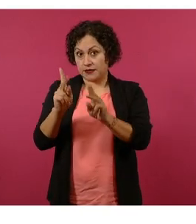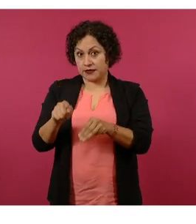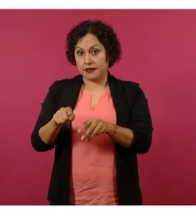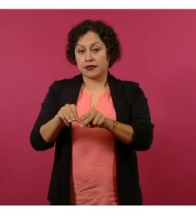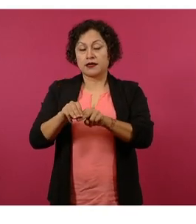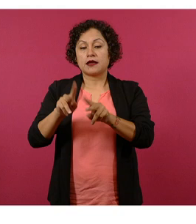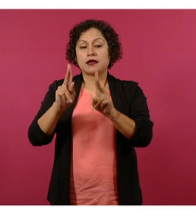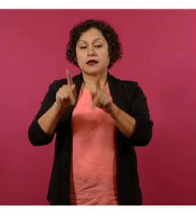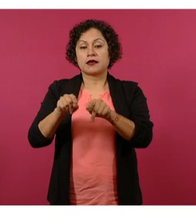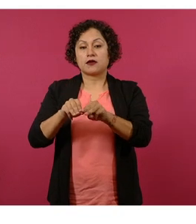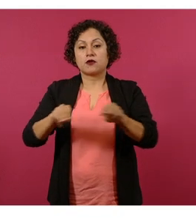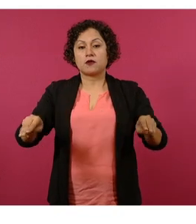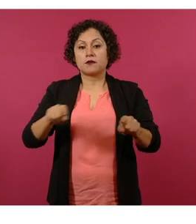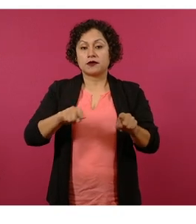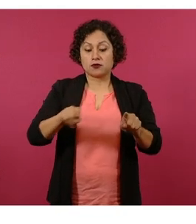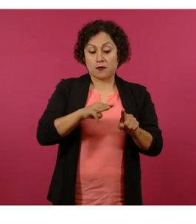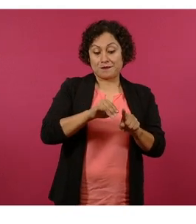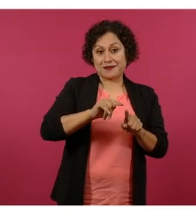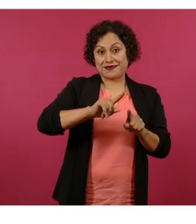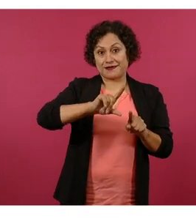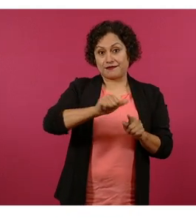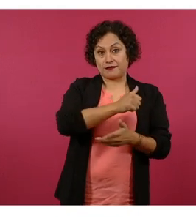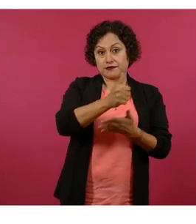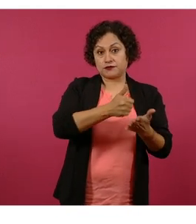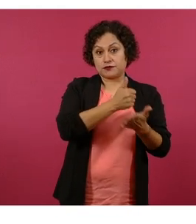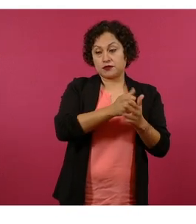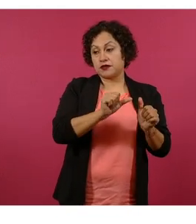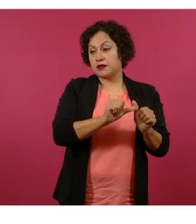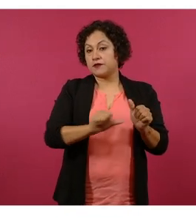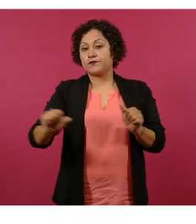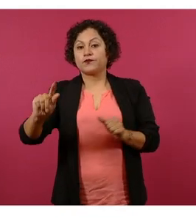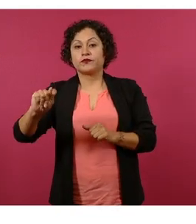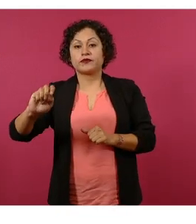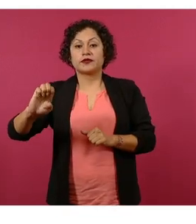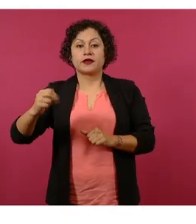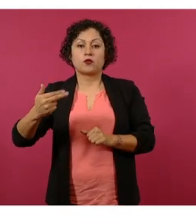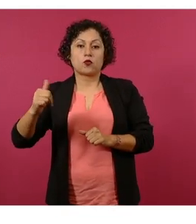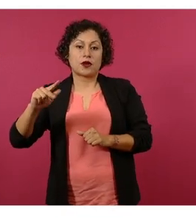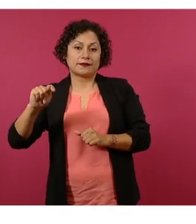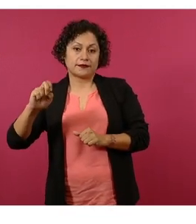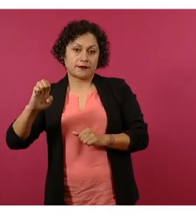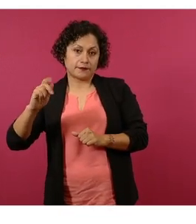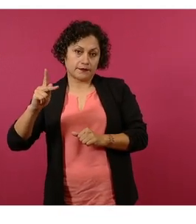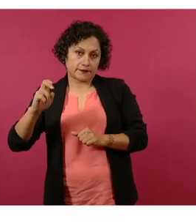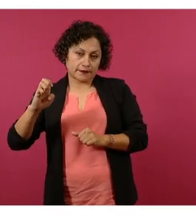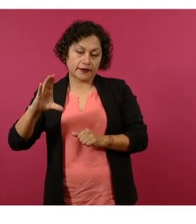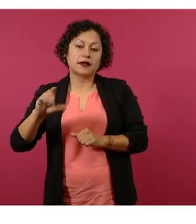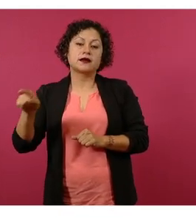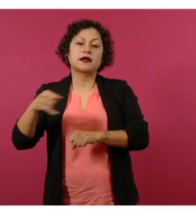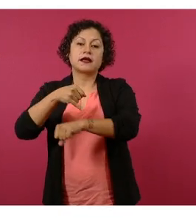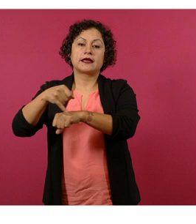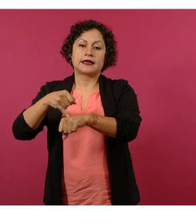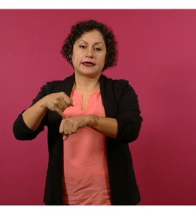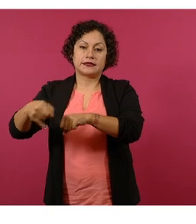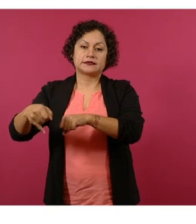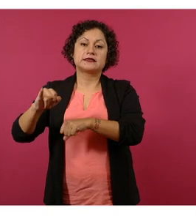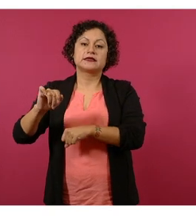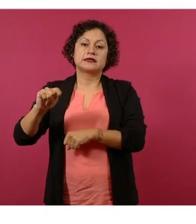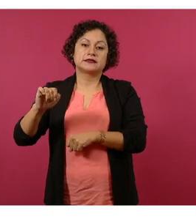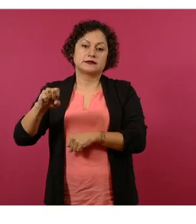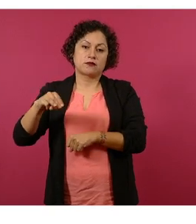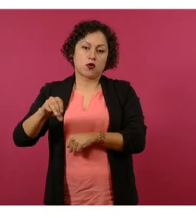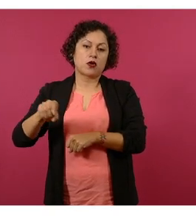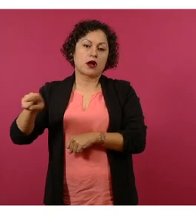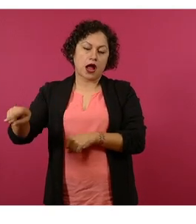con Tehuantepec conecta la ciudad de Oaxaca con el itmo eh tiene una alta complejidad